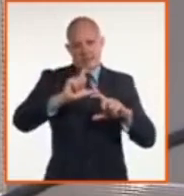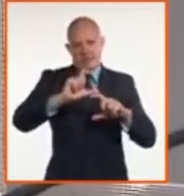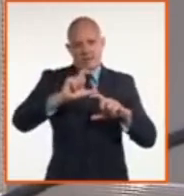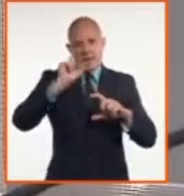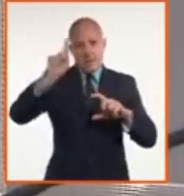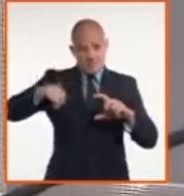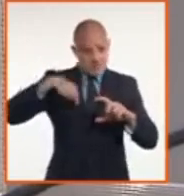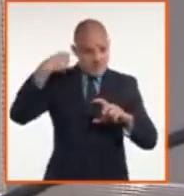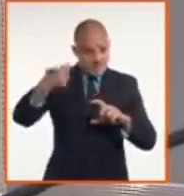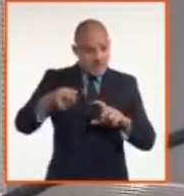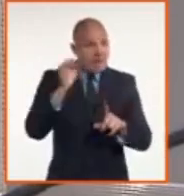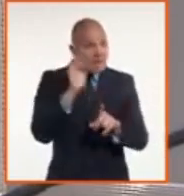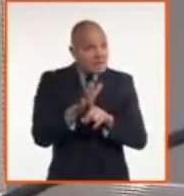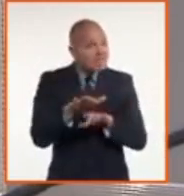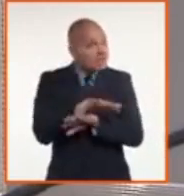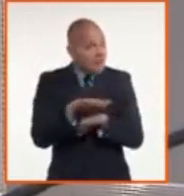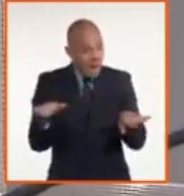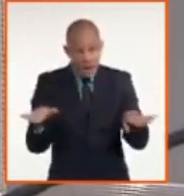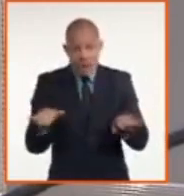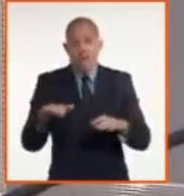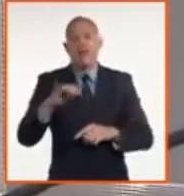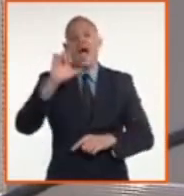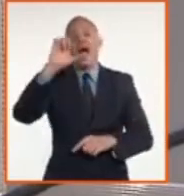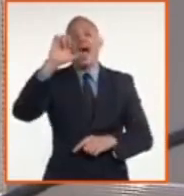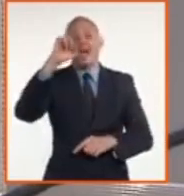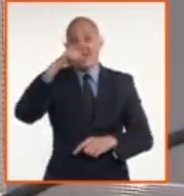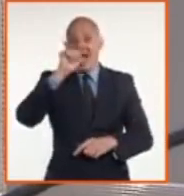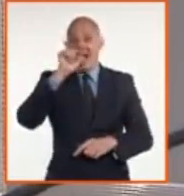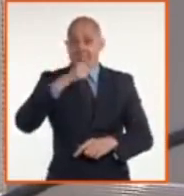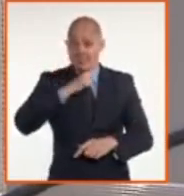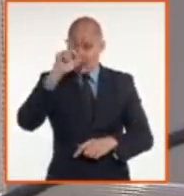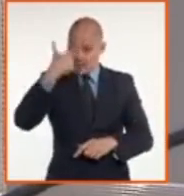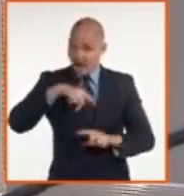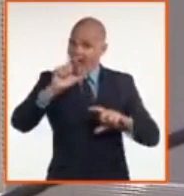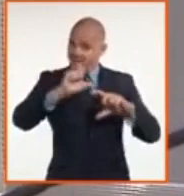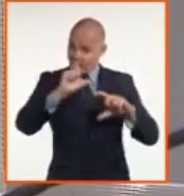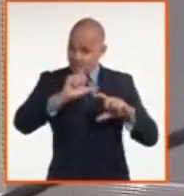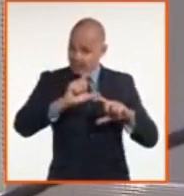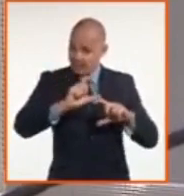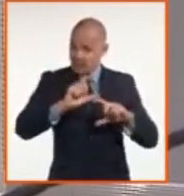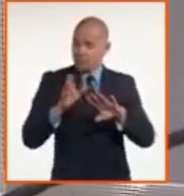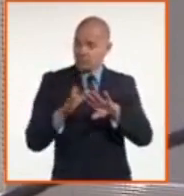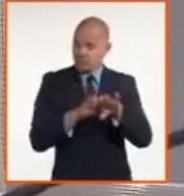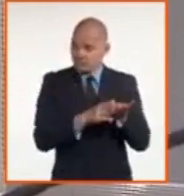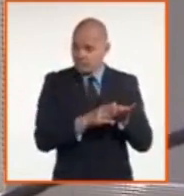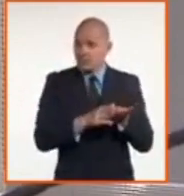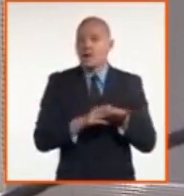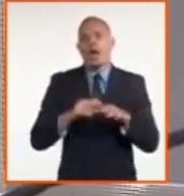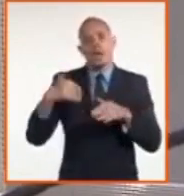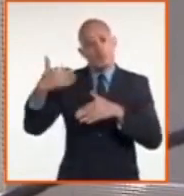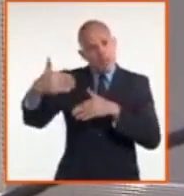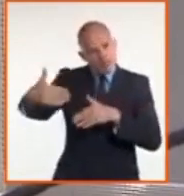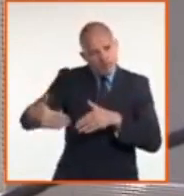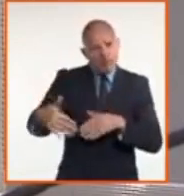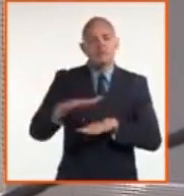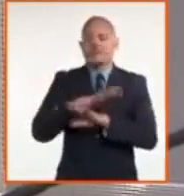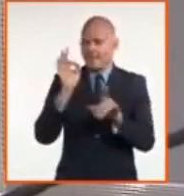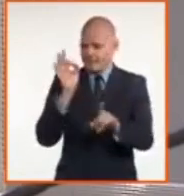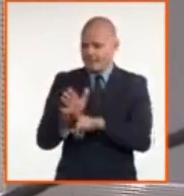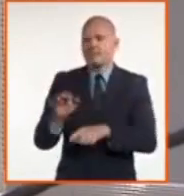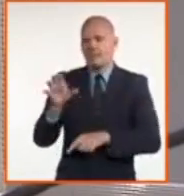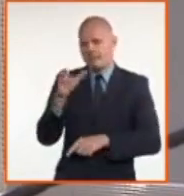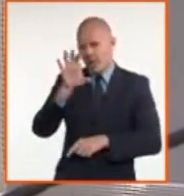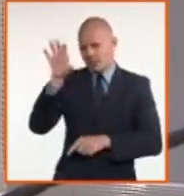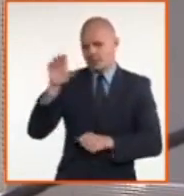lo establece en su resuelvo tercero y es que las personas que compren divisa si compran dólares